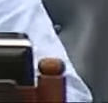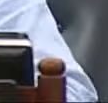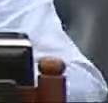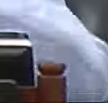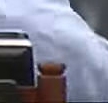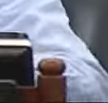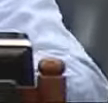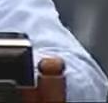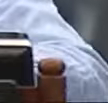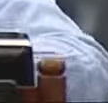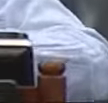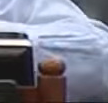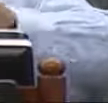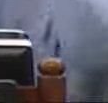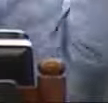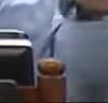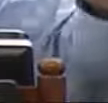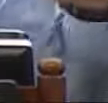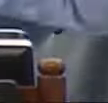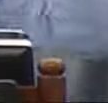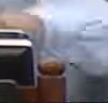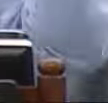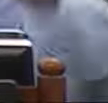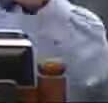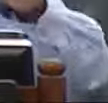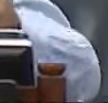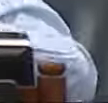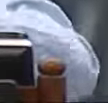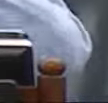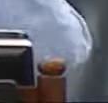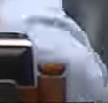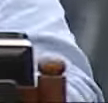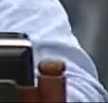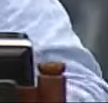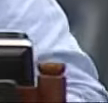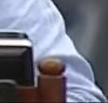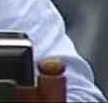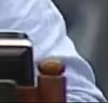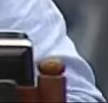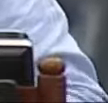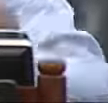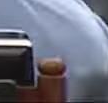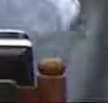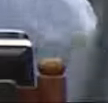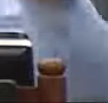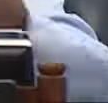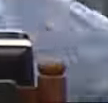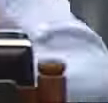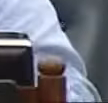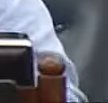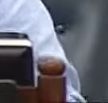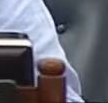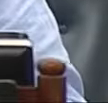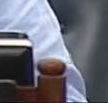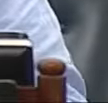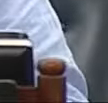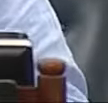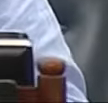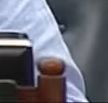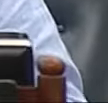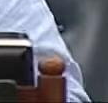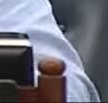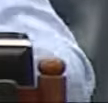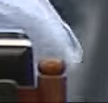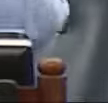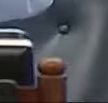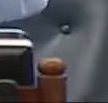contaminadas. Resulta que eso se ha estado escondiendo. ¿Qué es lo que quiere decir con todos los desórdenes que se han